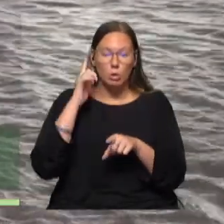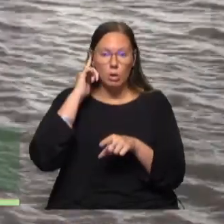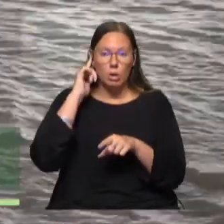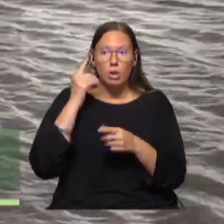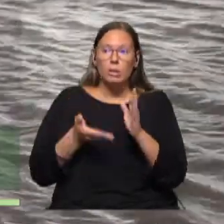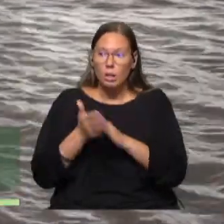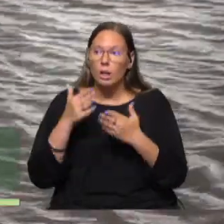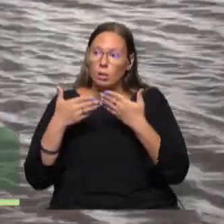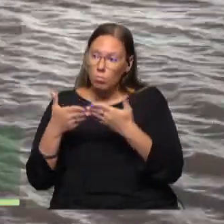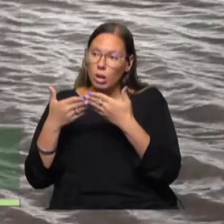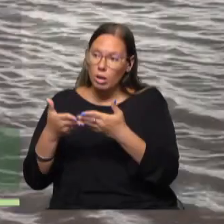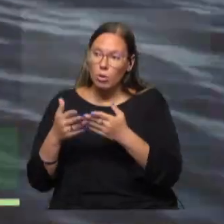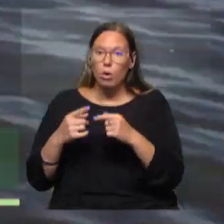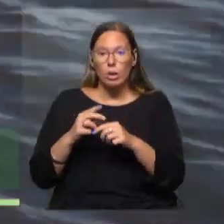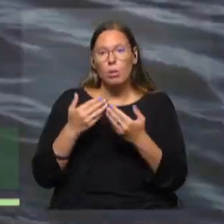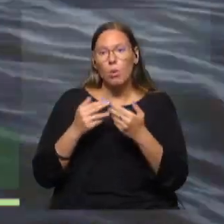barcos y nos sentamos a hablar.